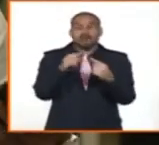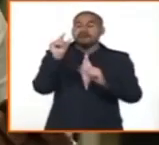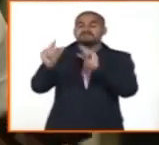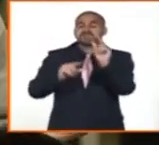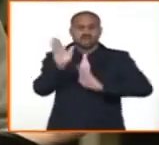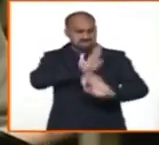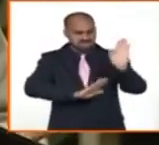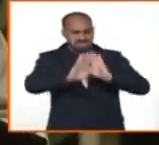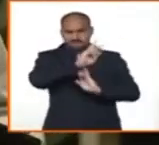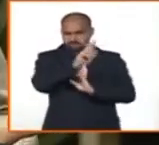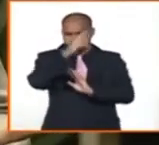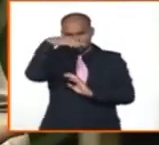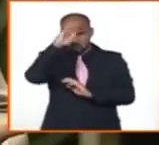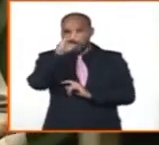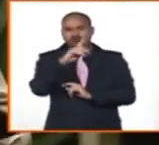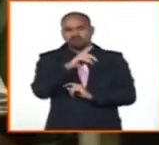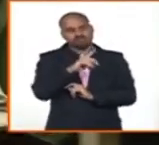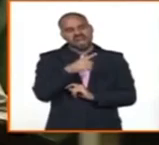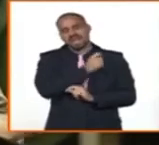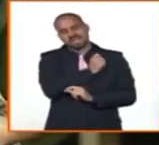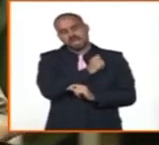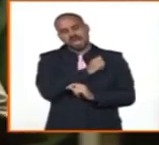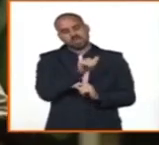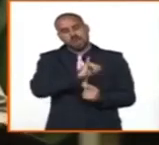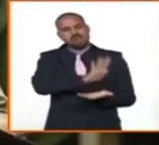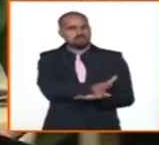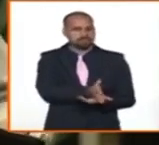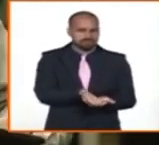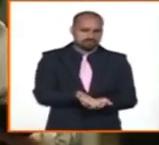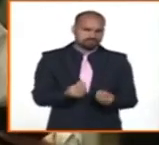que defienden a la revolución. Entonces me pregunto